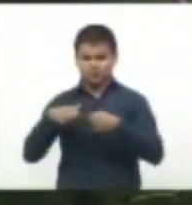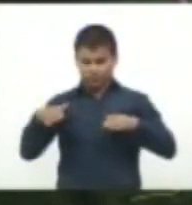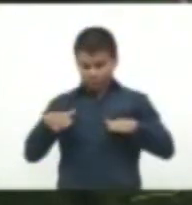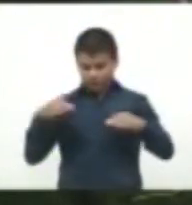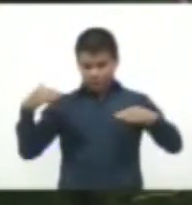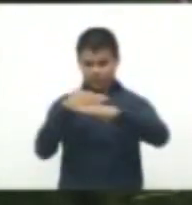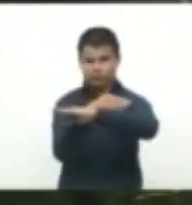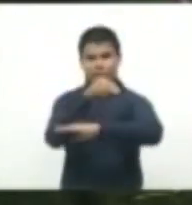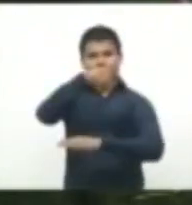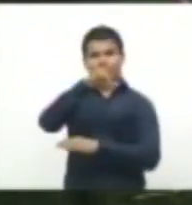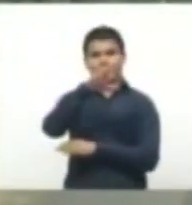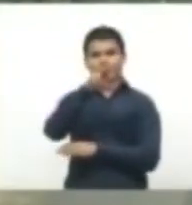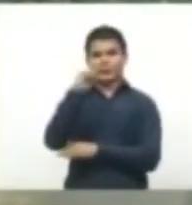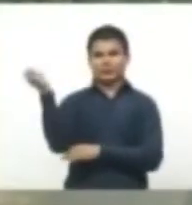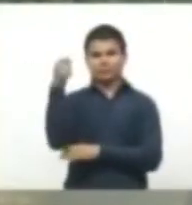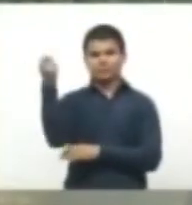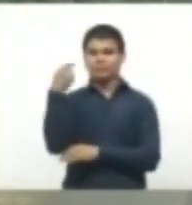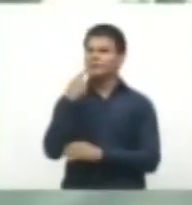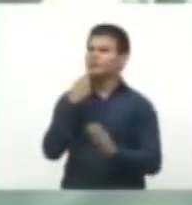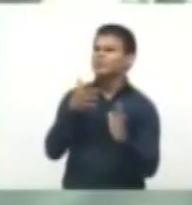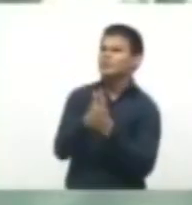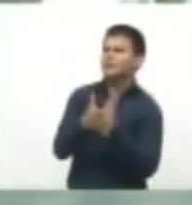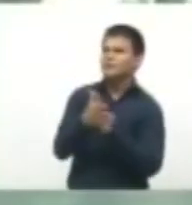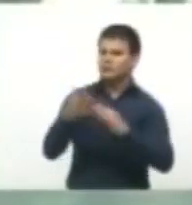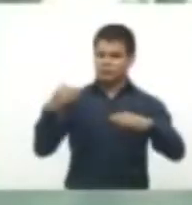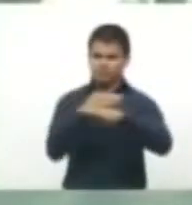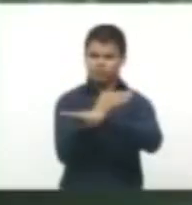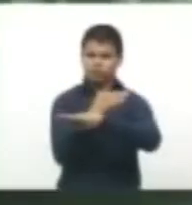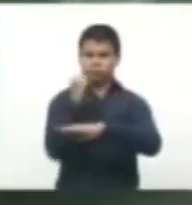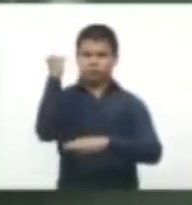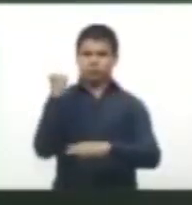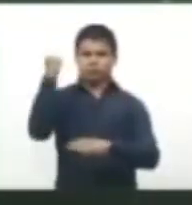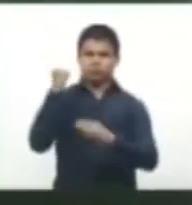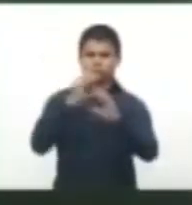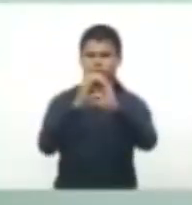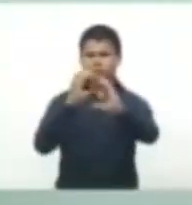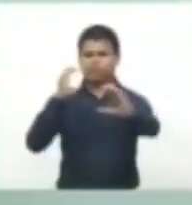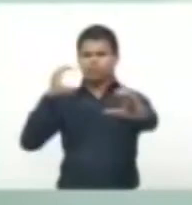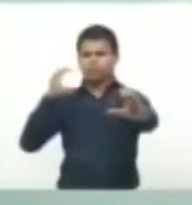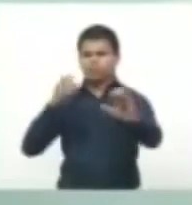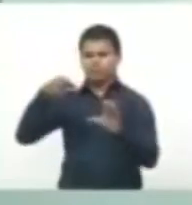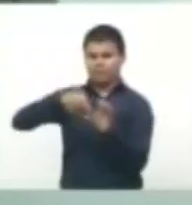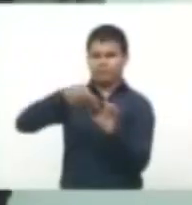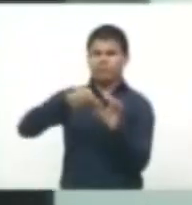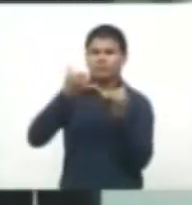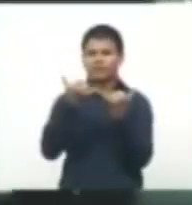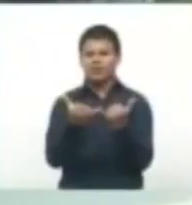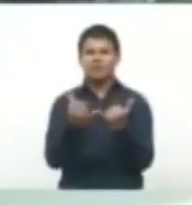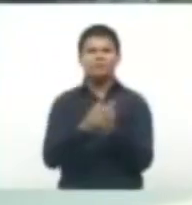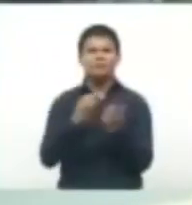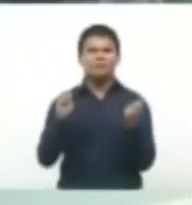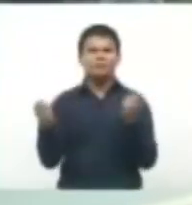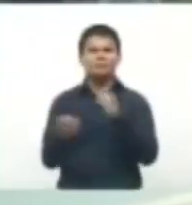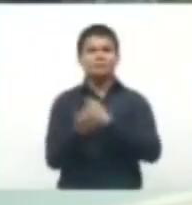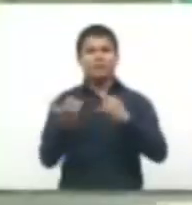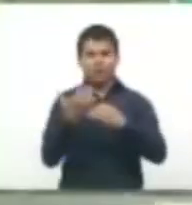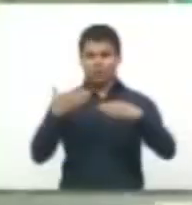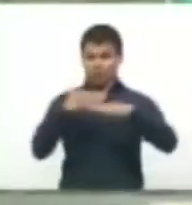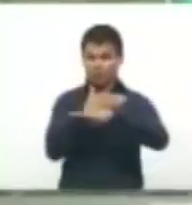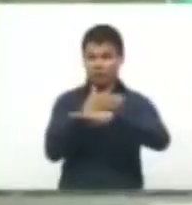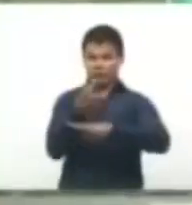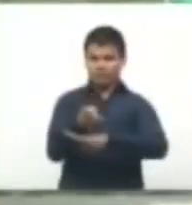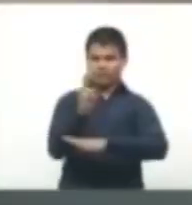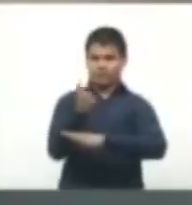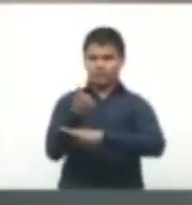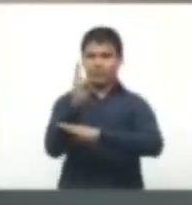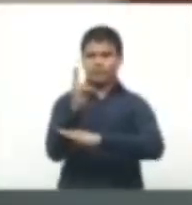el cual el problema radica en que el tránsito de los camiones de petróleo se cayó y el principal flujo de ingreso eran los peajes que pagaban estos